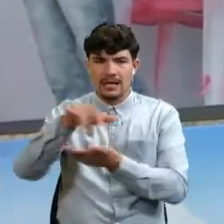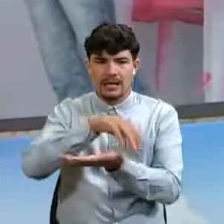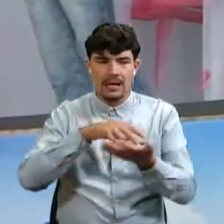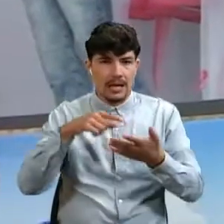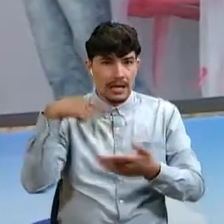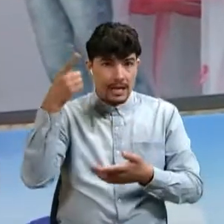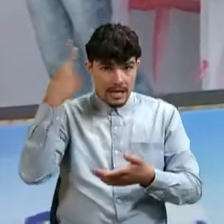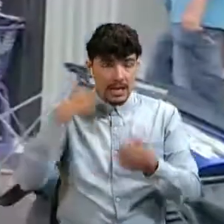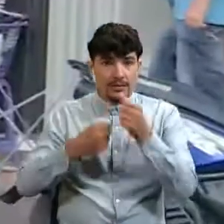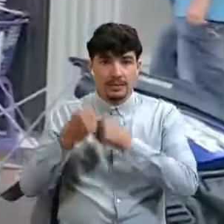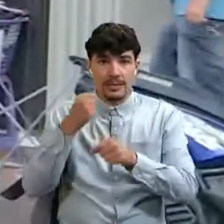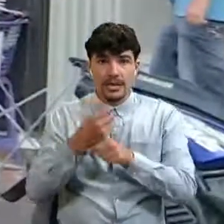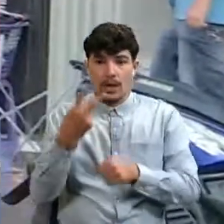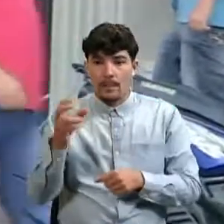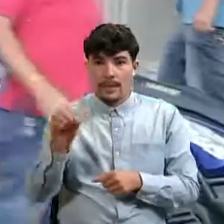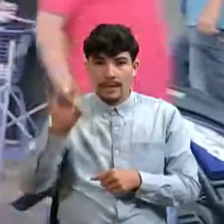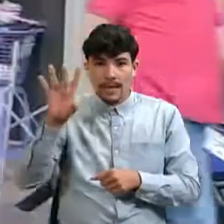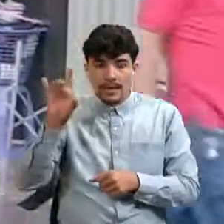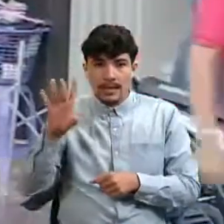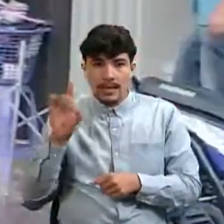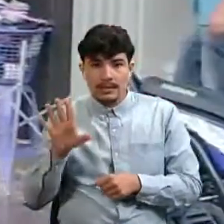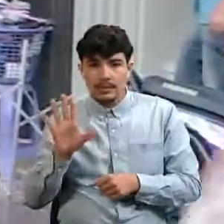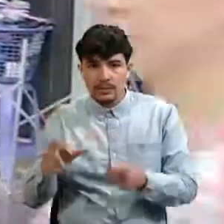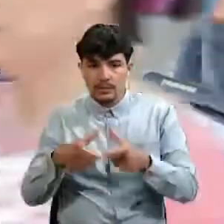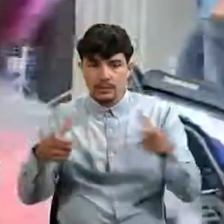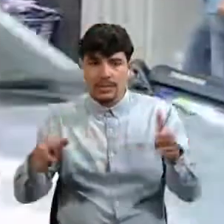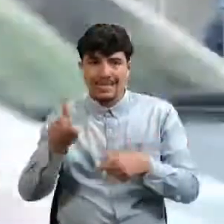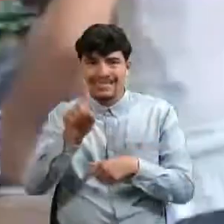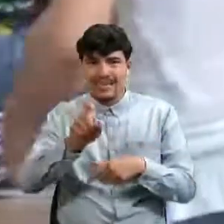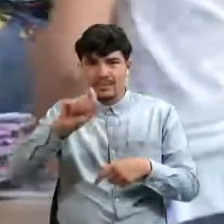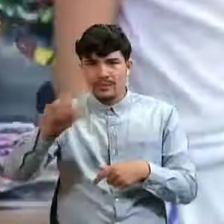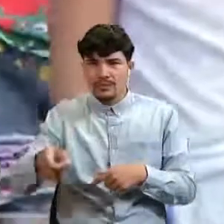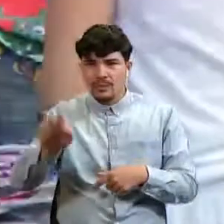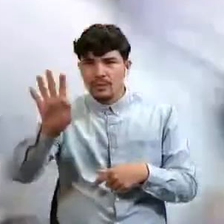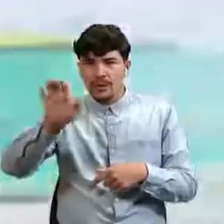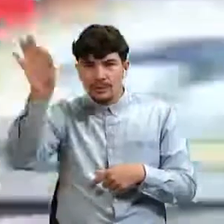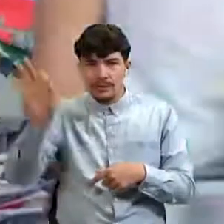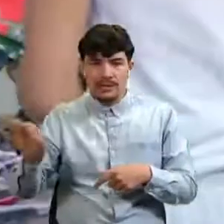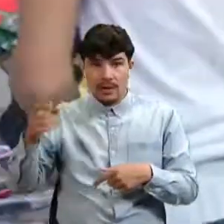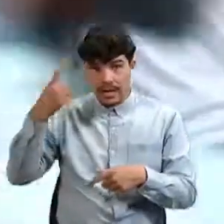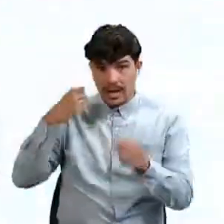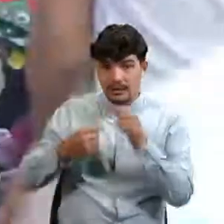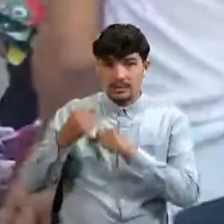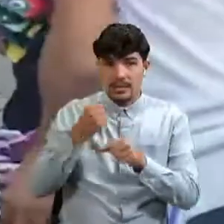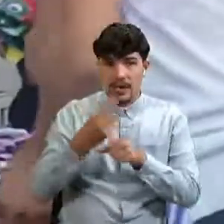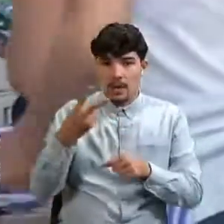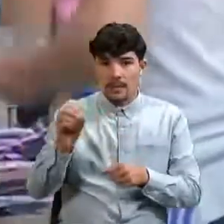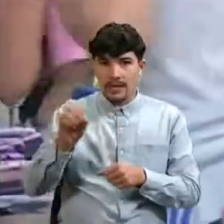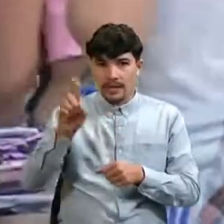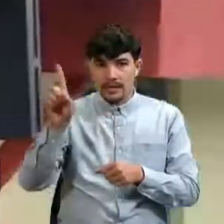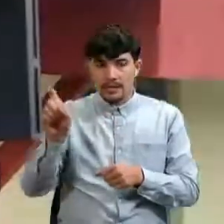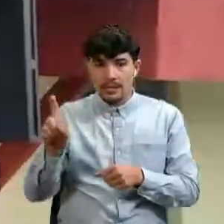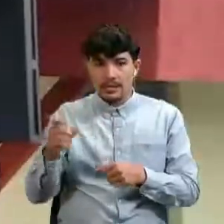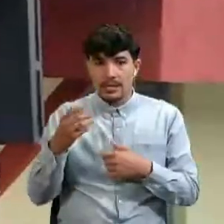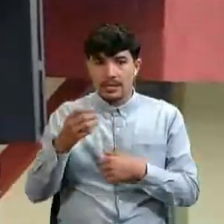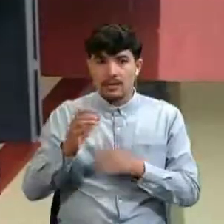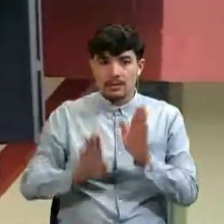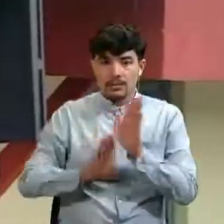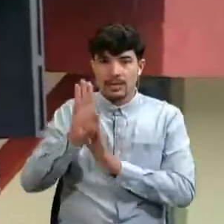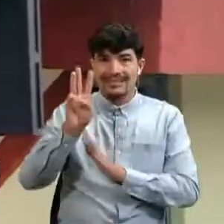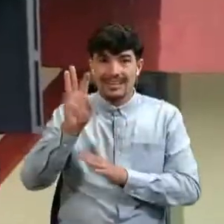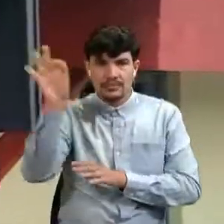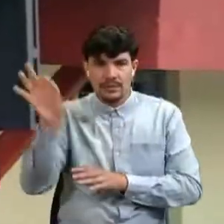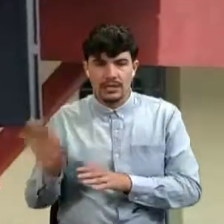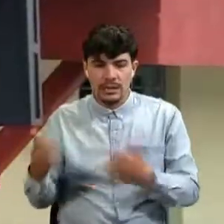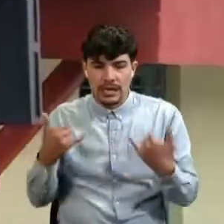el 2015 se cerró el año con un crecimiento cercano al 6.9 por ciento el año anterior creció el 3 por ciento y este año hacia octubre